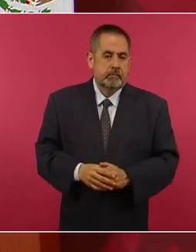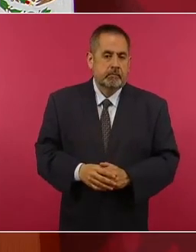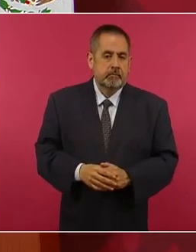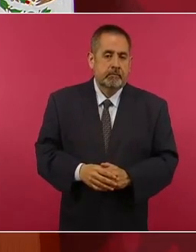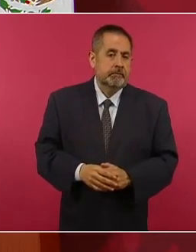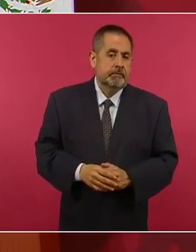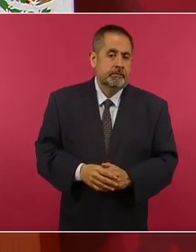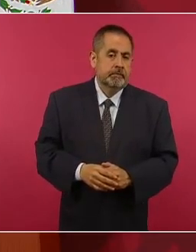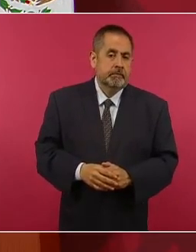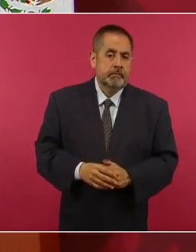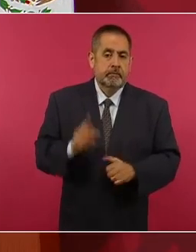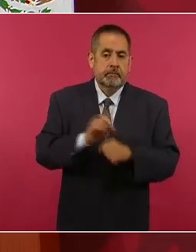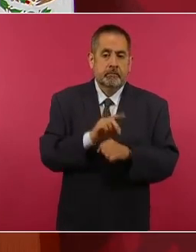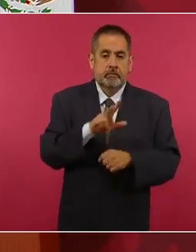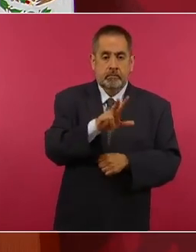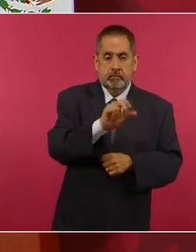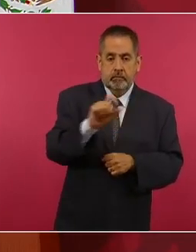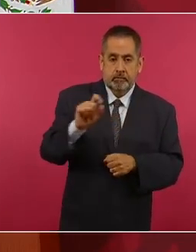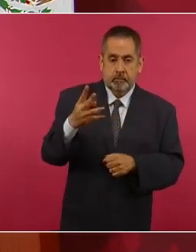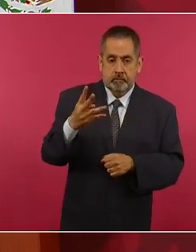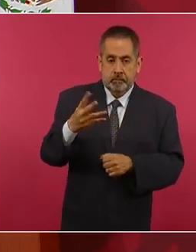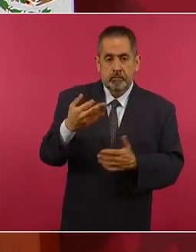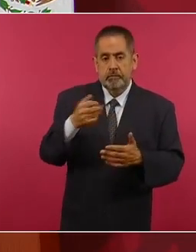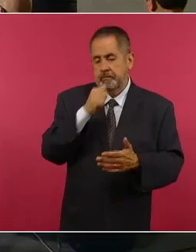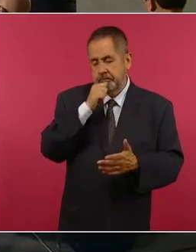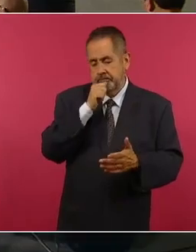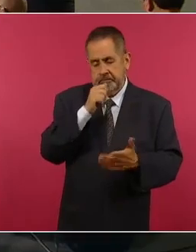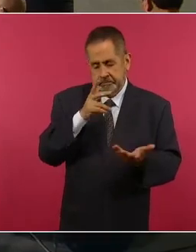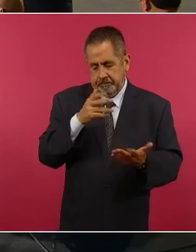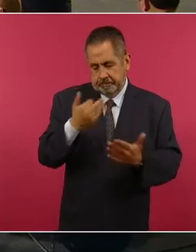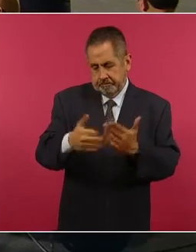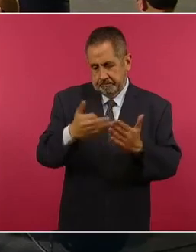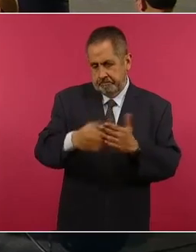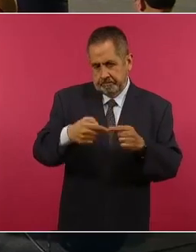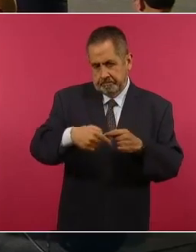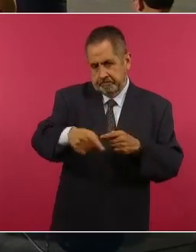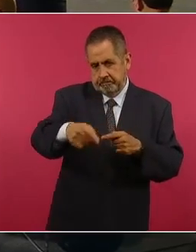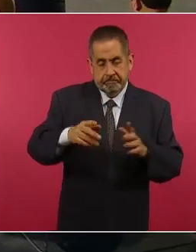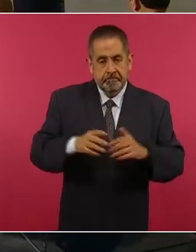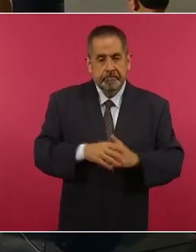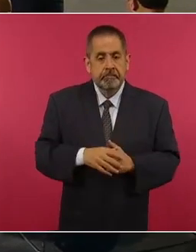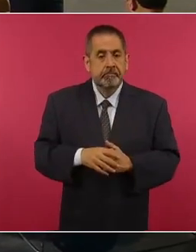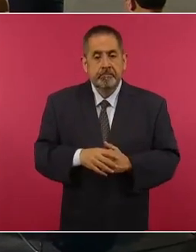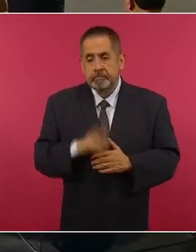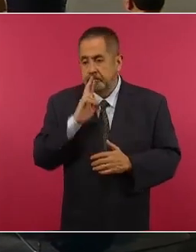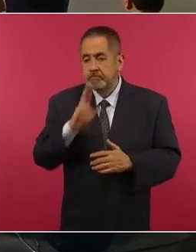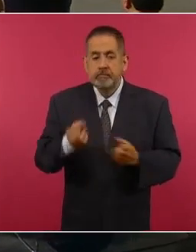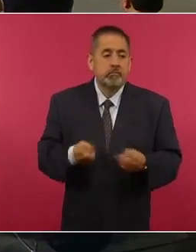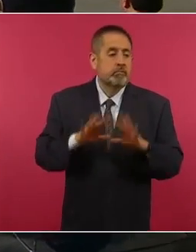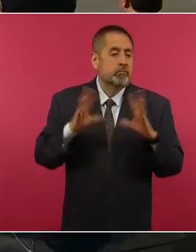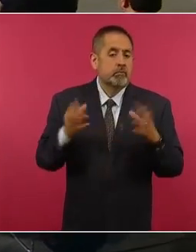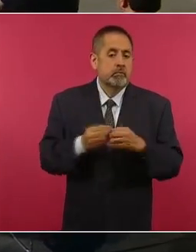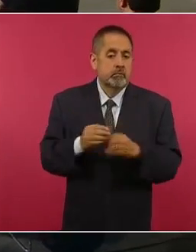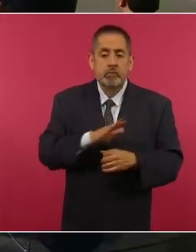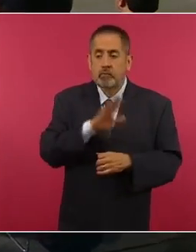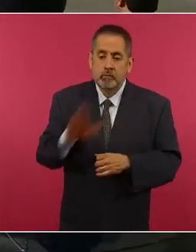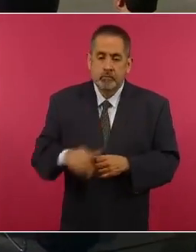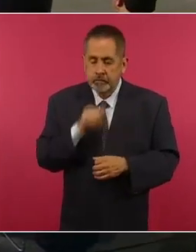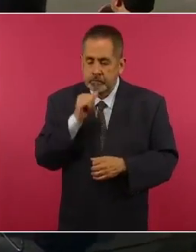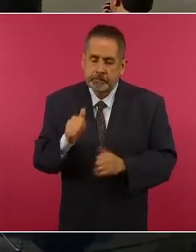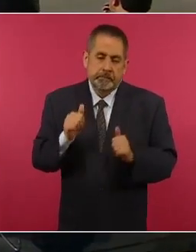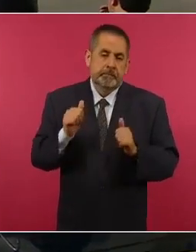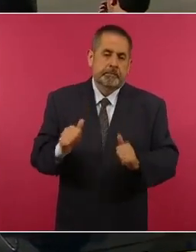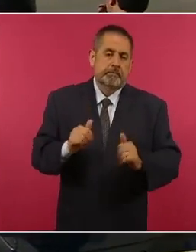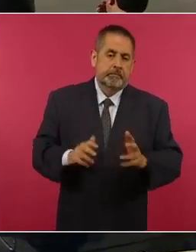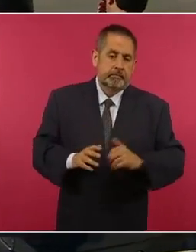Y del 18 al 24, aunque todavía falta que se reporten, pero ya no tenemos.